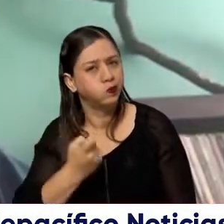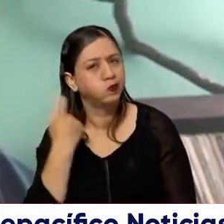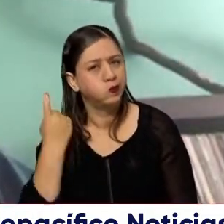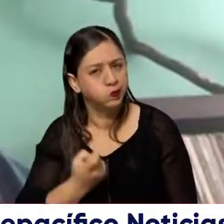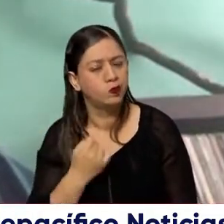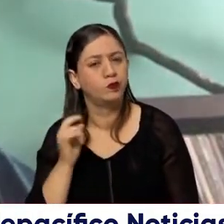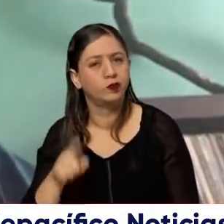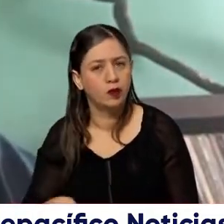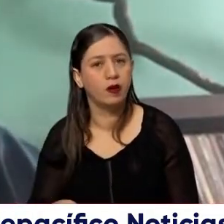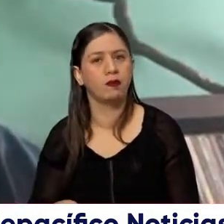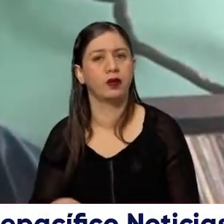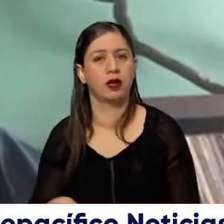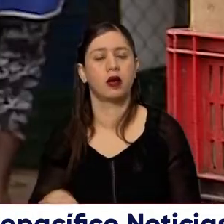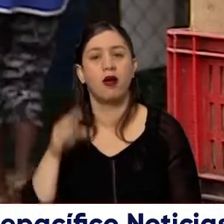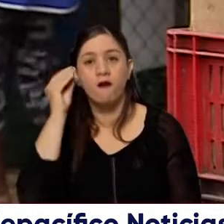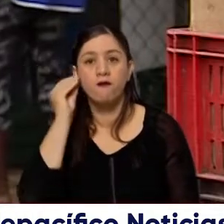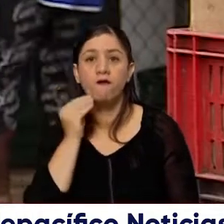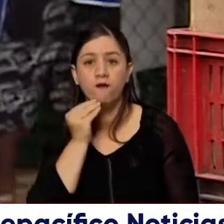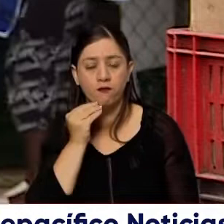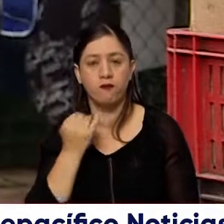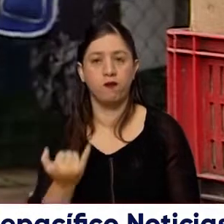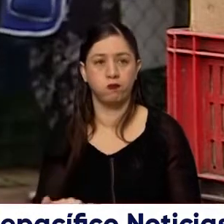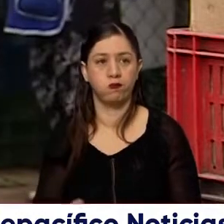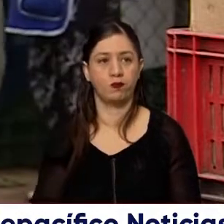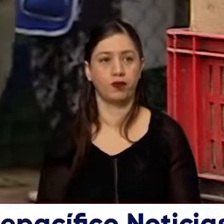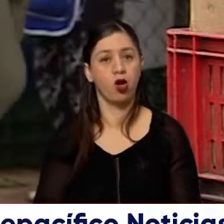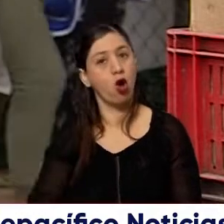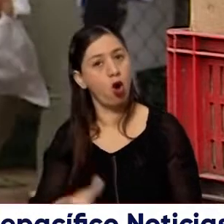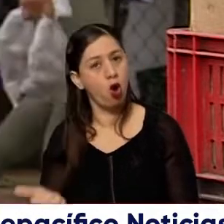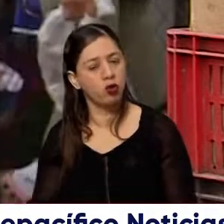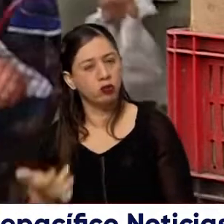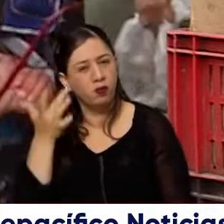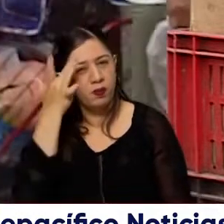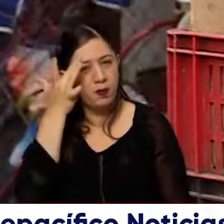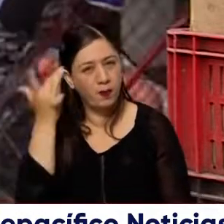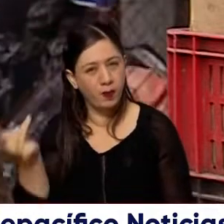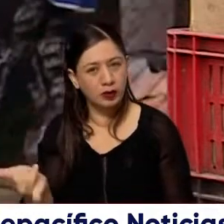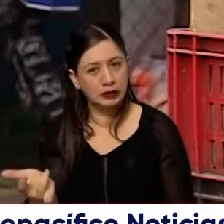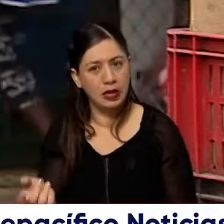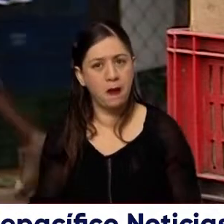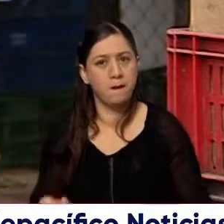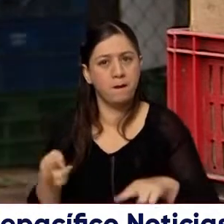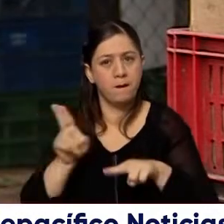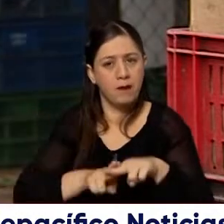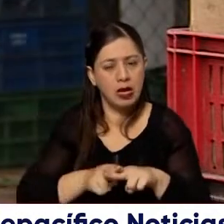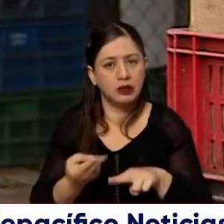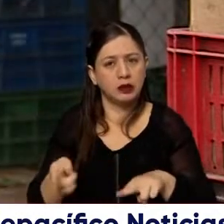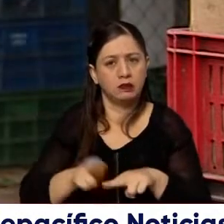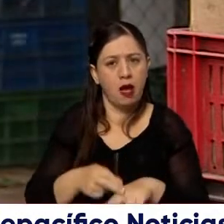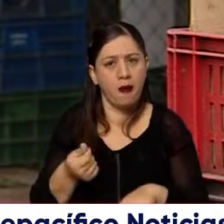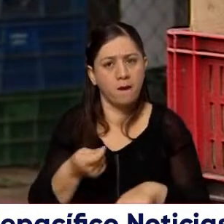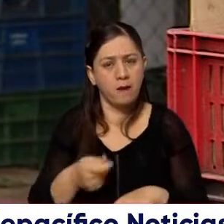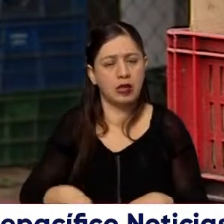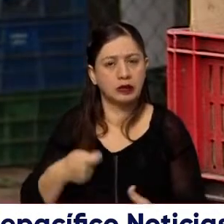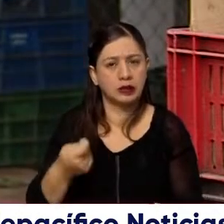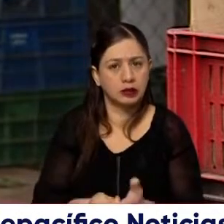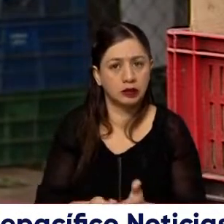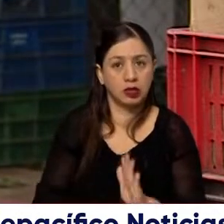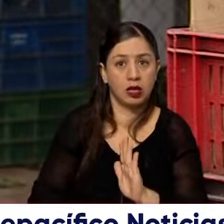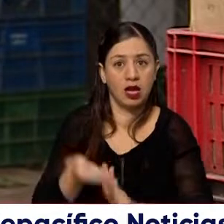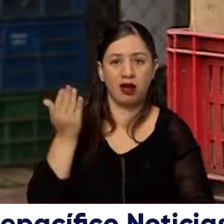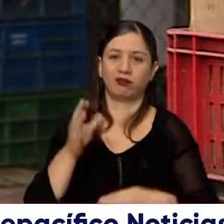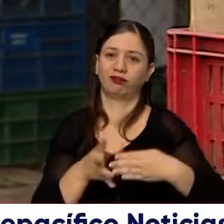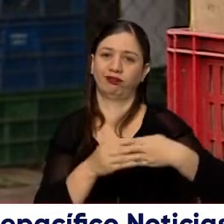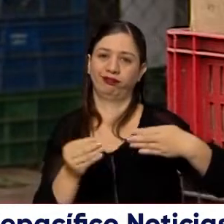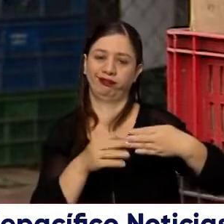canasta familiar de origen nacional. Otras de las razones por las que incrementa el valor serían el alza que ha tenido el